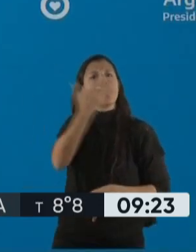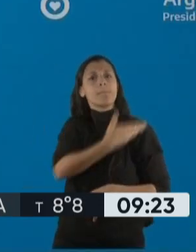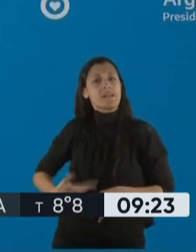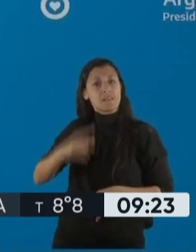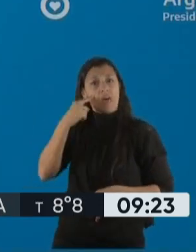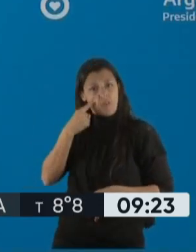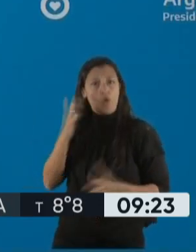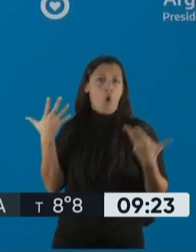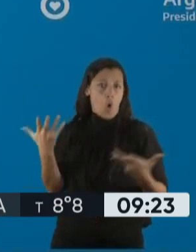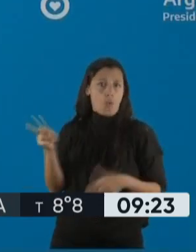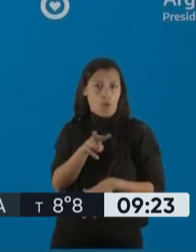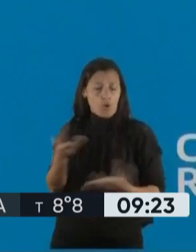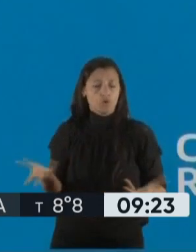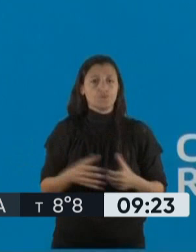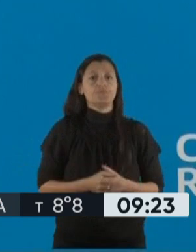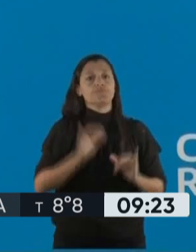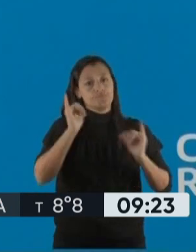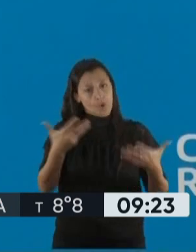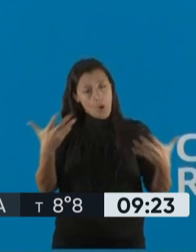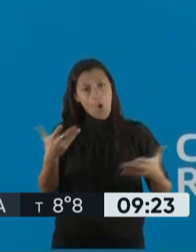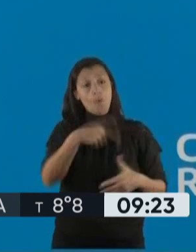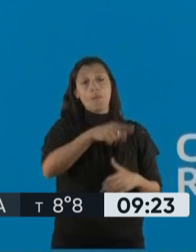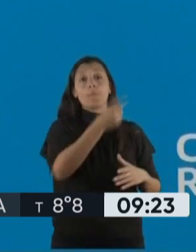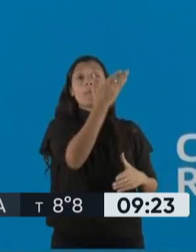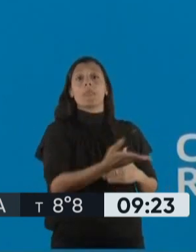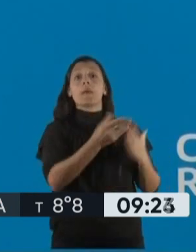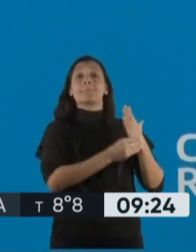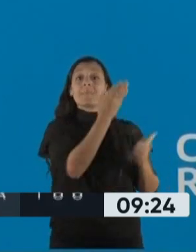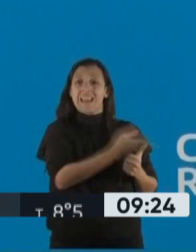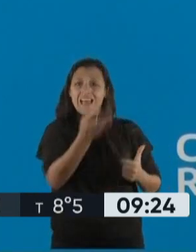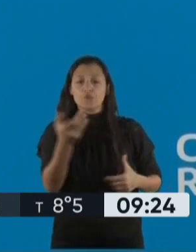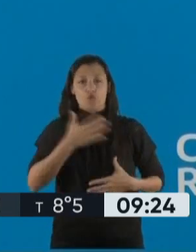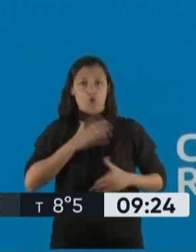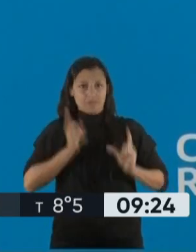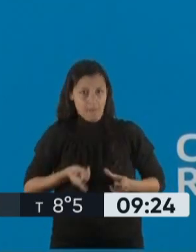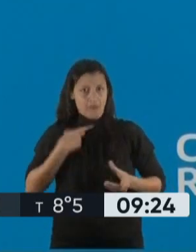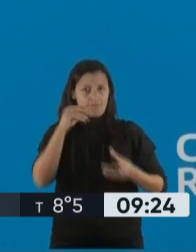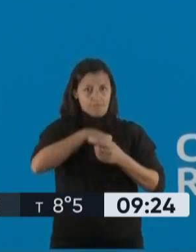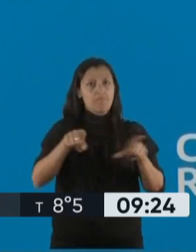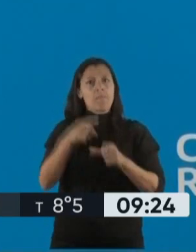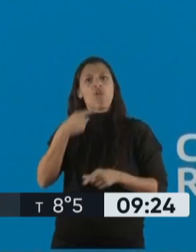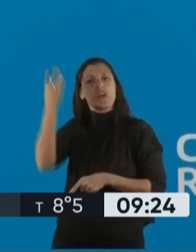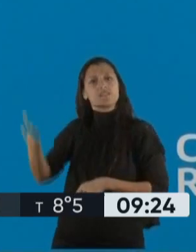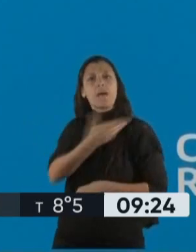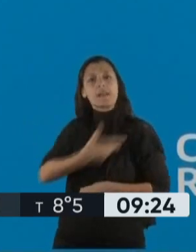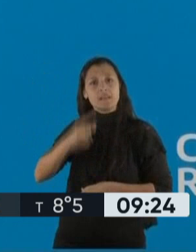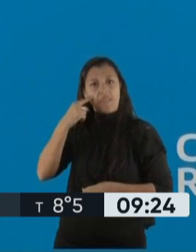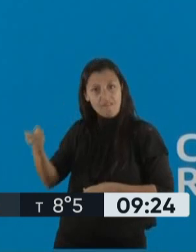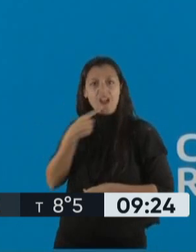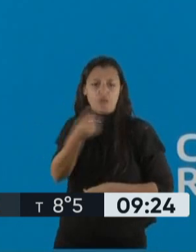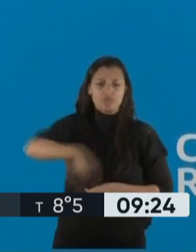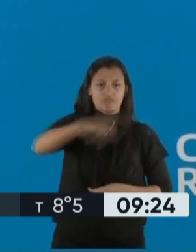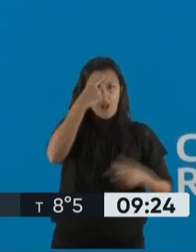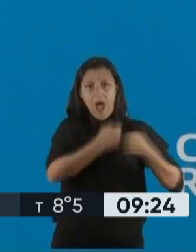presidente del gobierno, por supuesto. Por supuesto, Silvia. Los ministros, yo, decimos todos lo mismo que dice el presidente Fernández. En